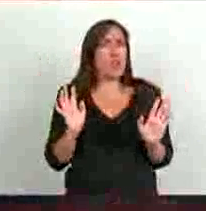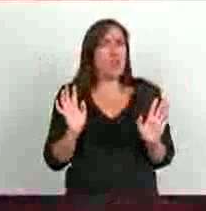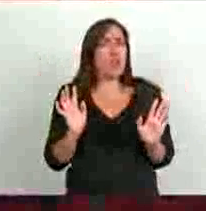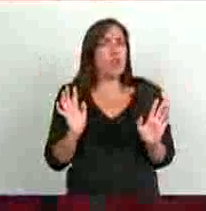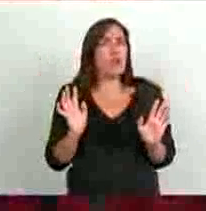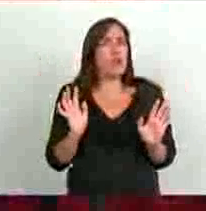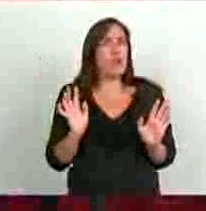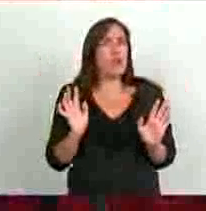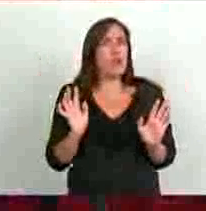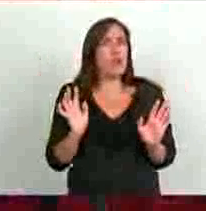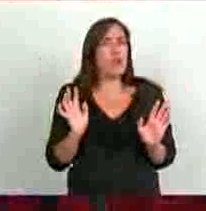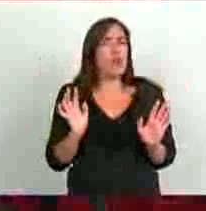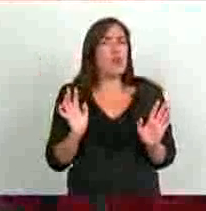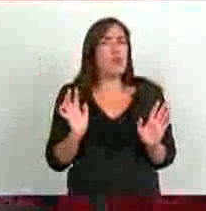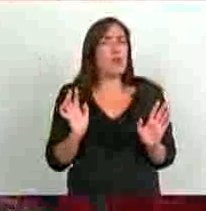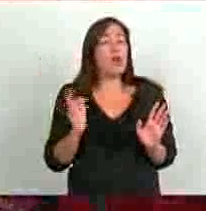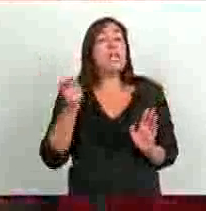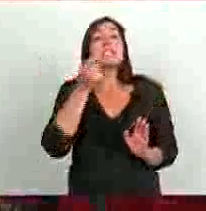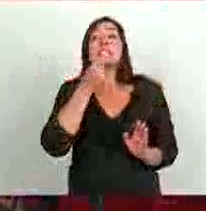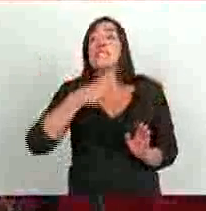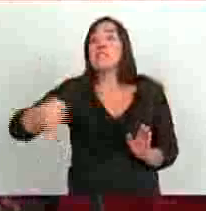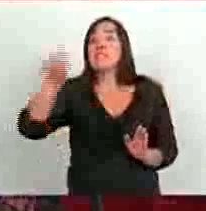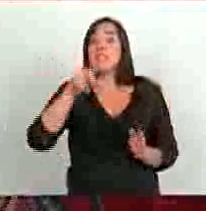ve